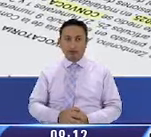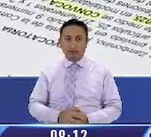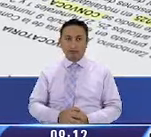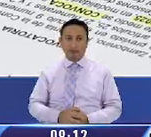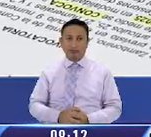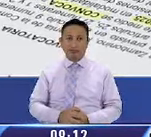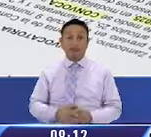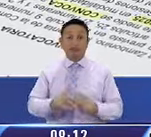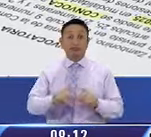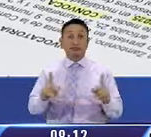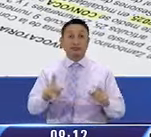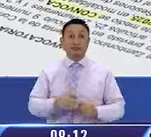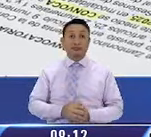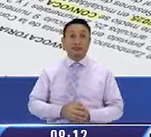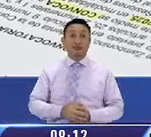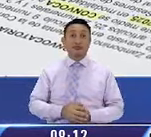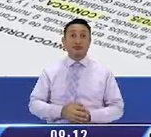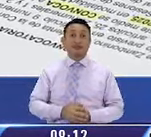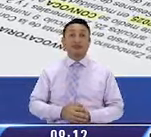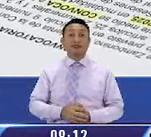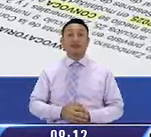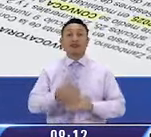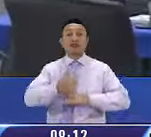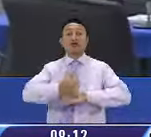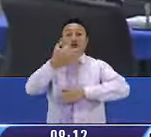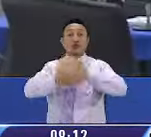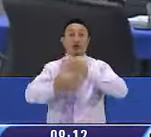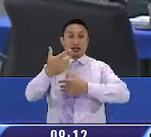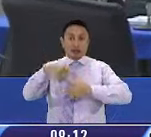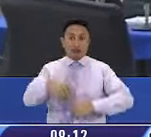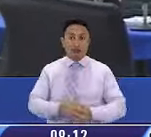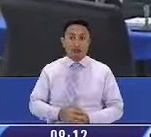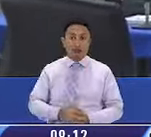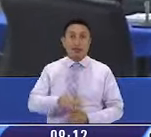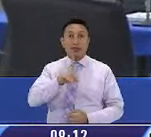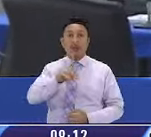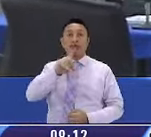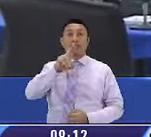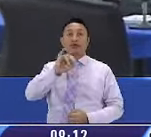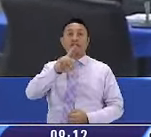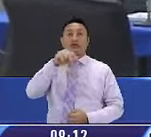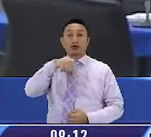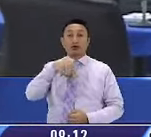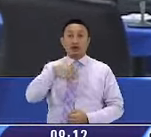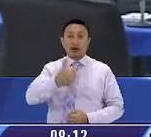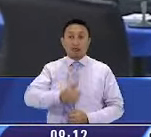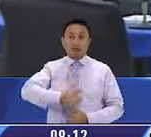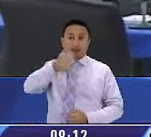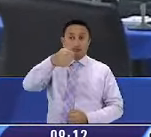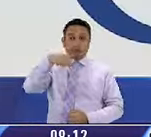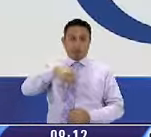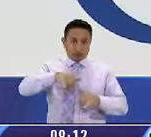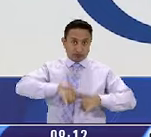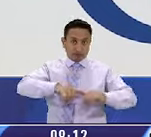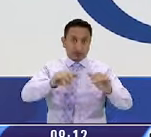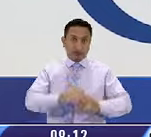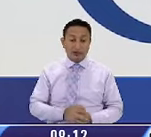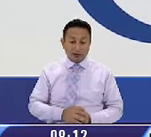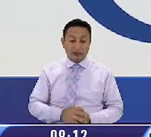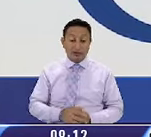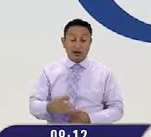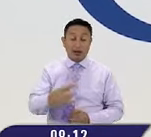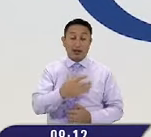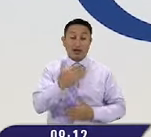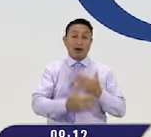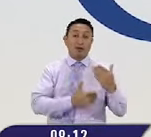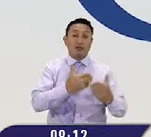Sin embargo, mientras los recursos presentados se resuelven, Dunia Martínez estará al frente del Consejo de la Judicatura, institución que tiene varios